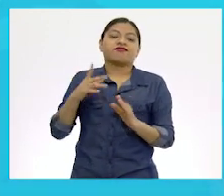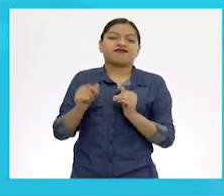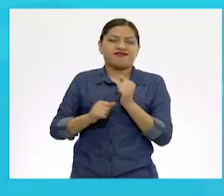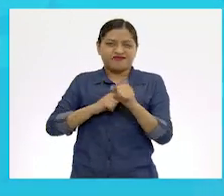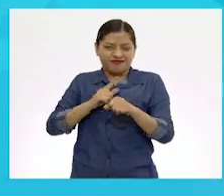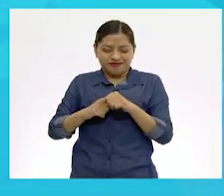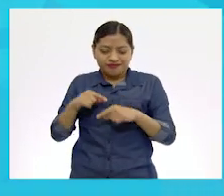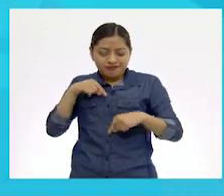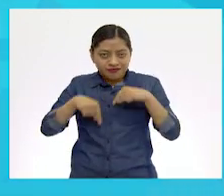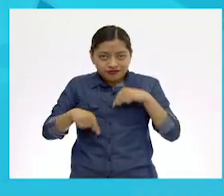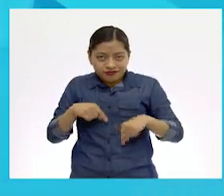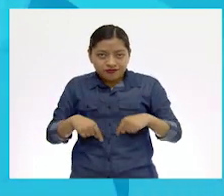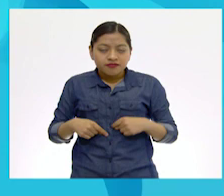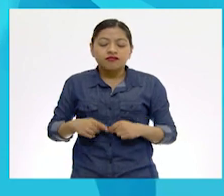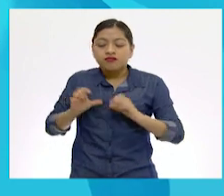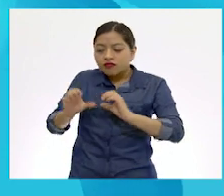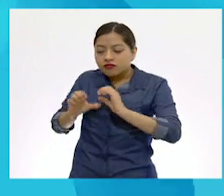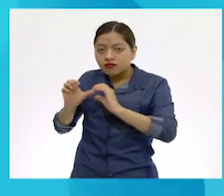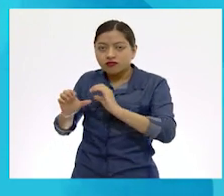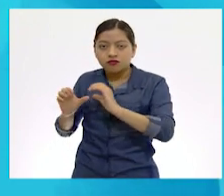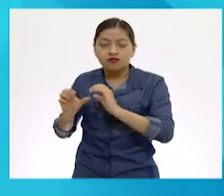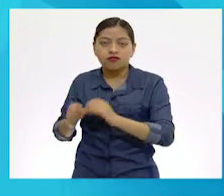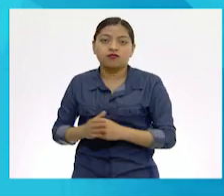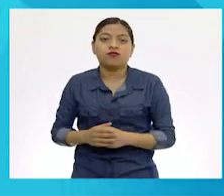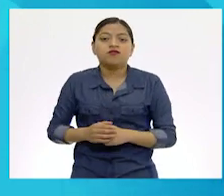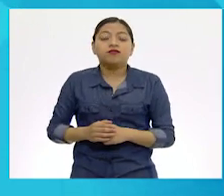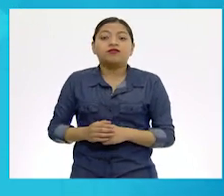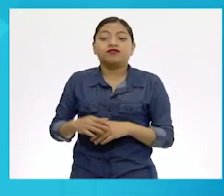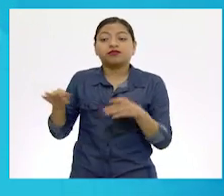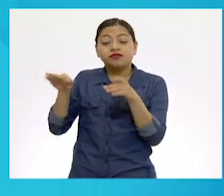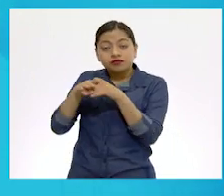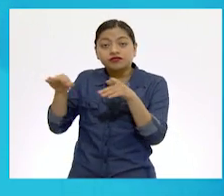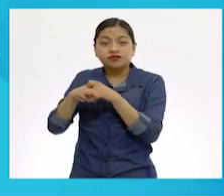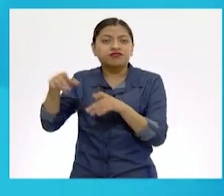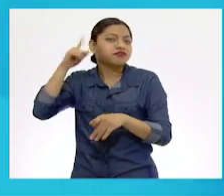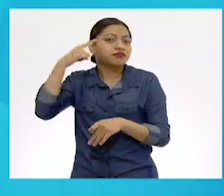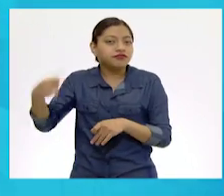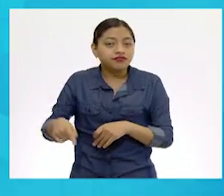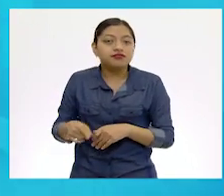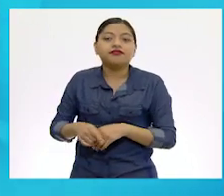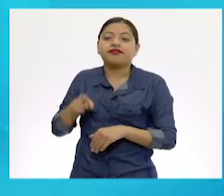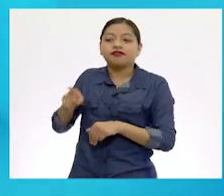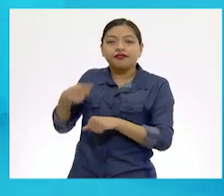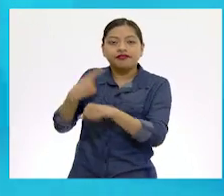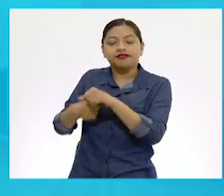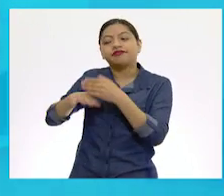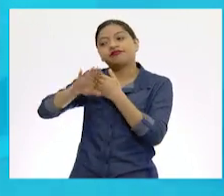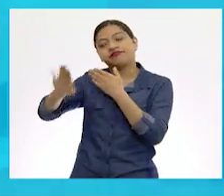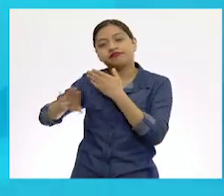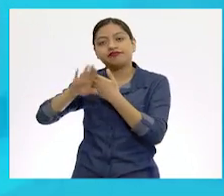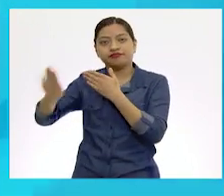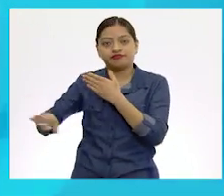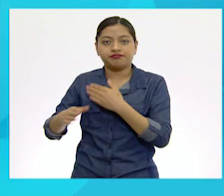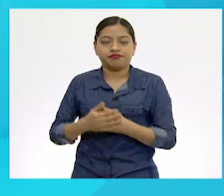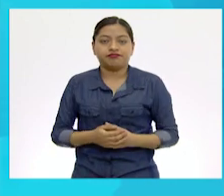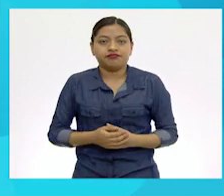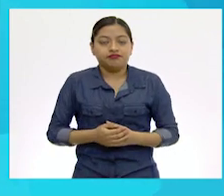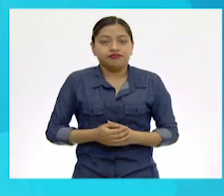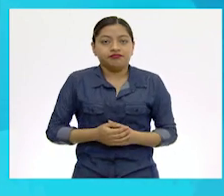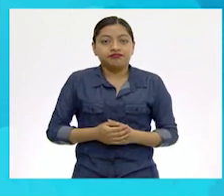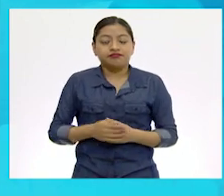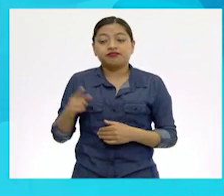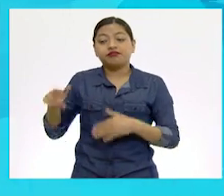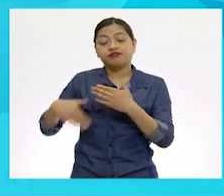eso es importante estarlos dando chequeos rutinarios para poder evitar estas infestaciones por parásitos y que